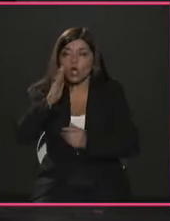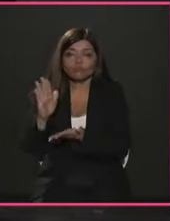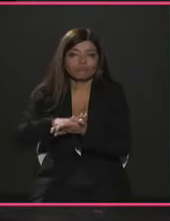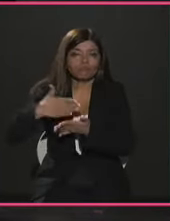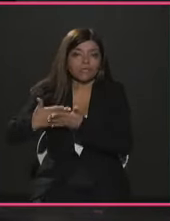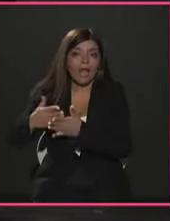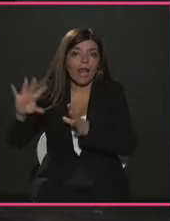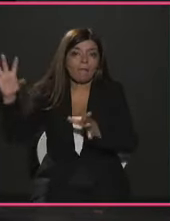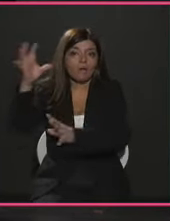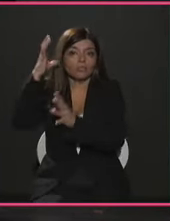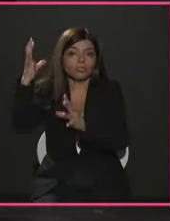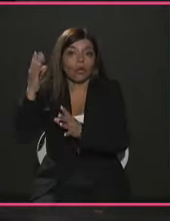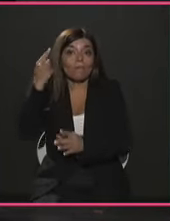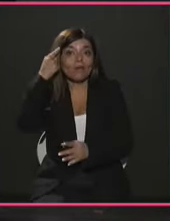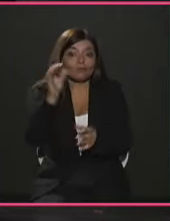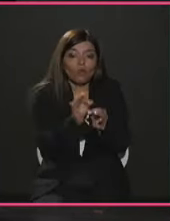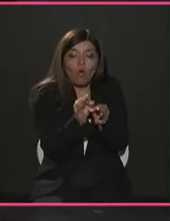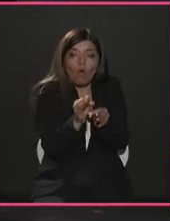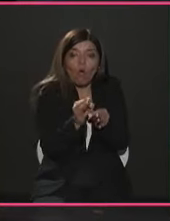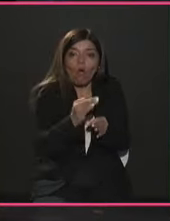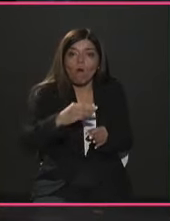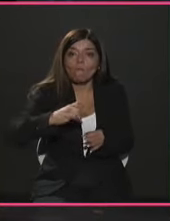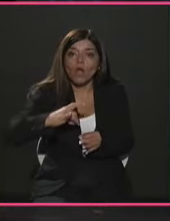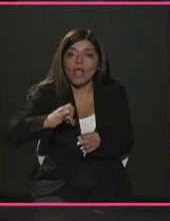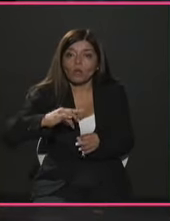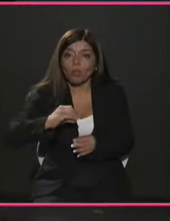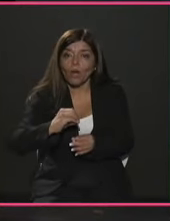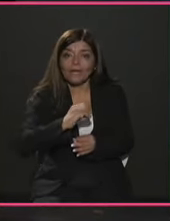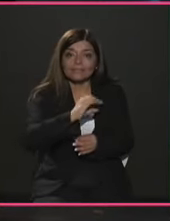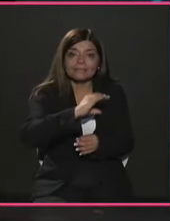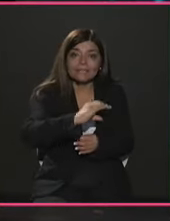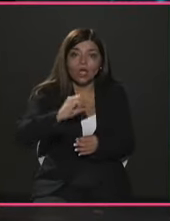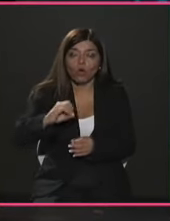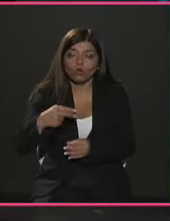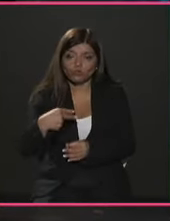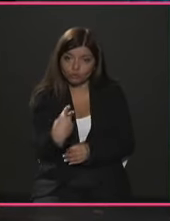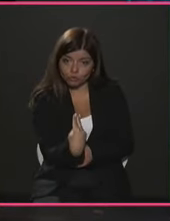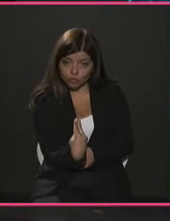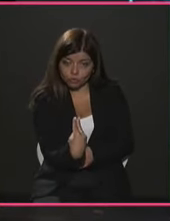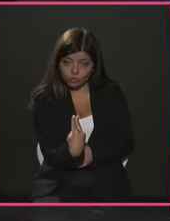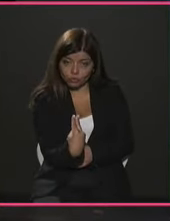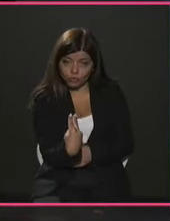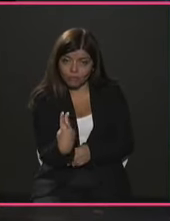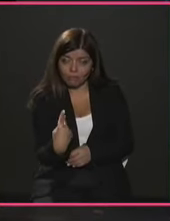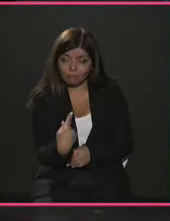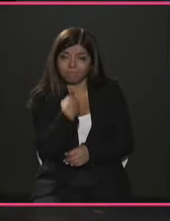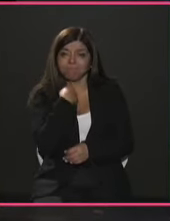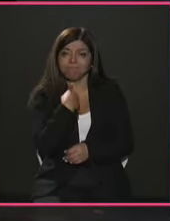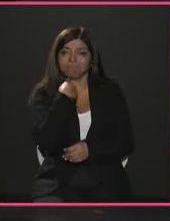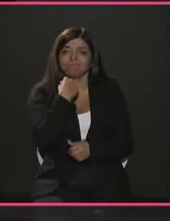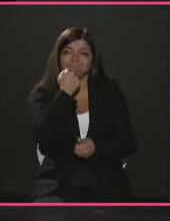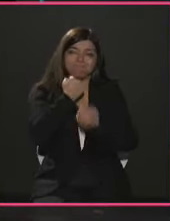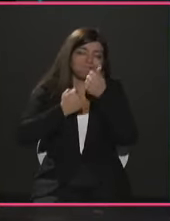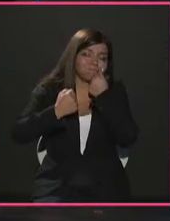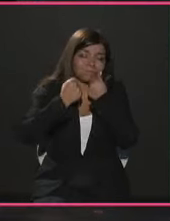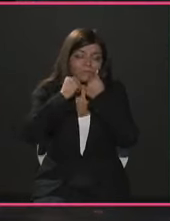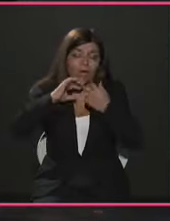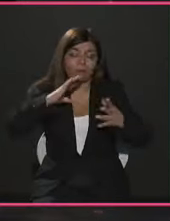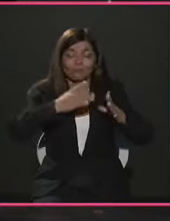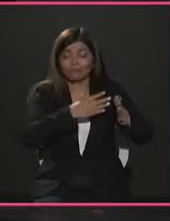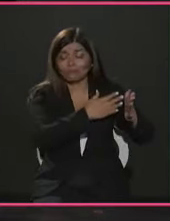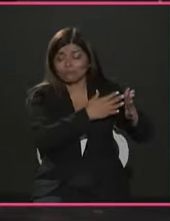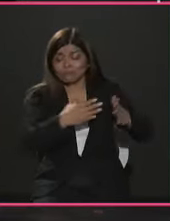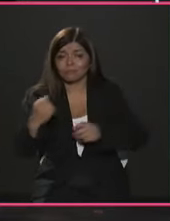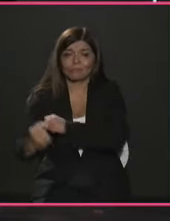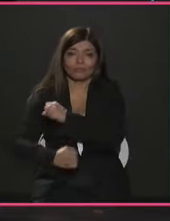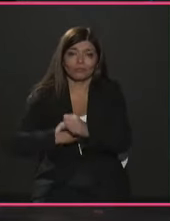CO2 esta molécula impacta al mundo por cientos de cientos de años entonces todo lo que hacemos para reducir las